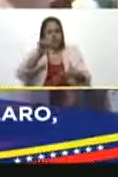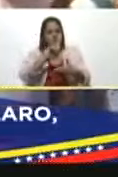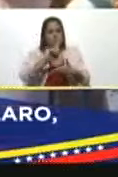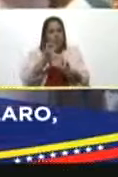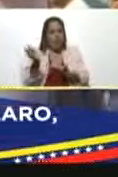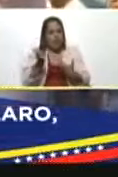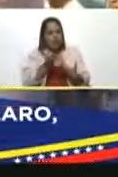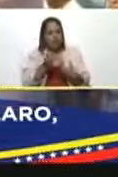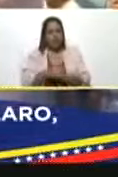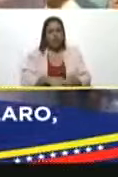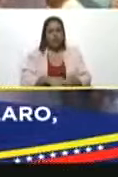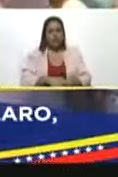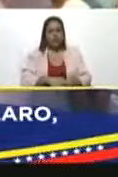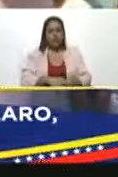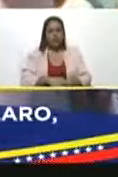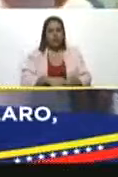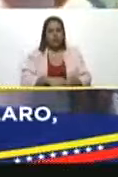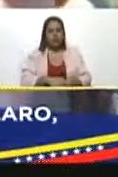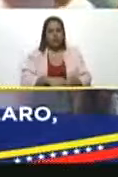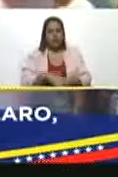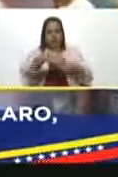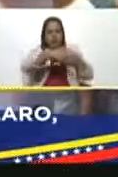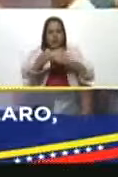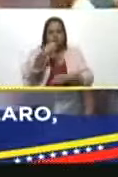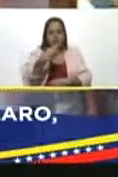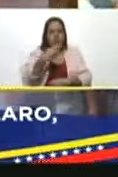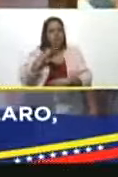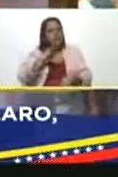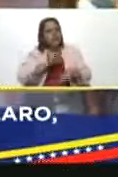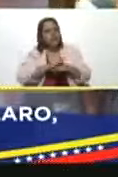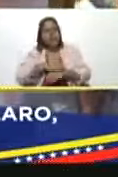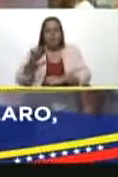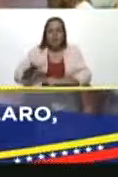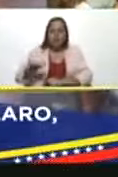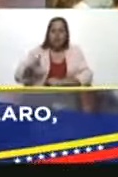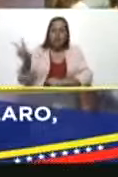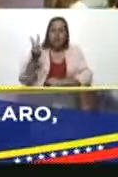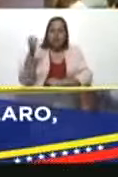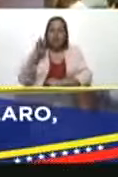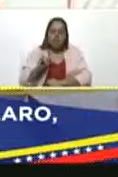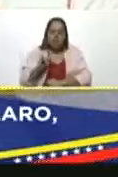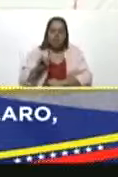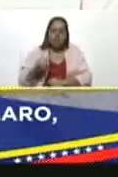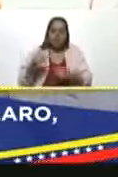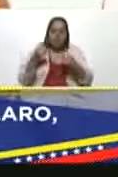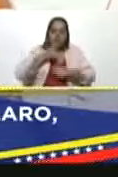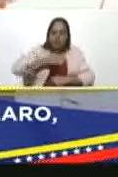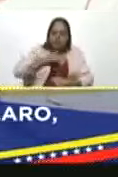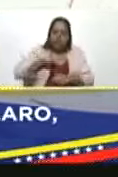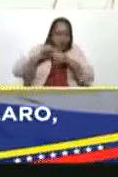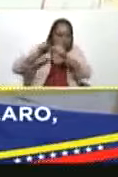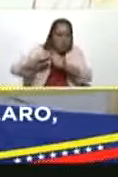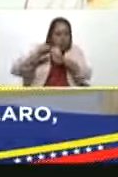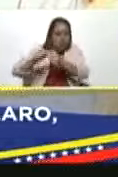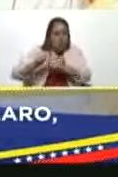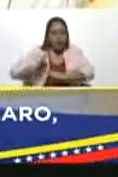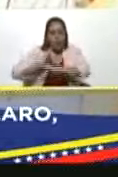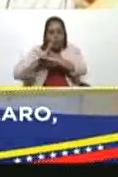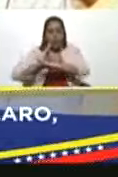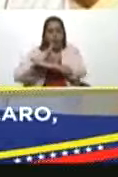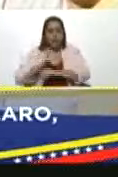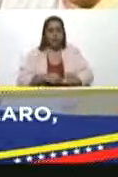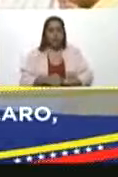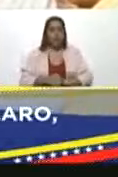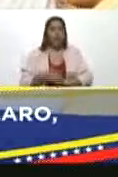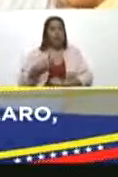vino. Porque me decía, ¿cuál es la clave de por qué Venezuela ha resistido y ha vencido? Y yo le decía, la